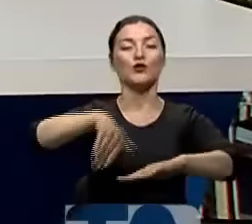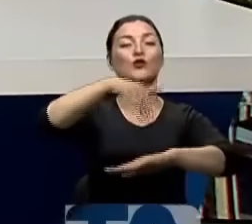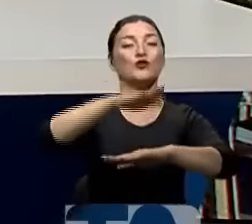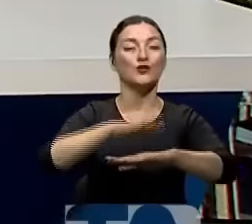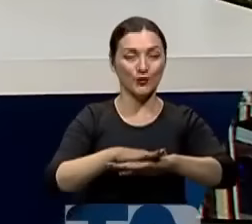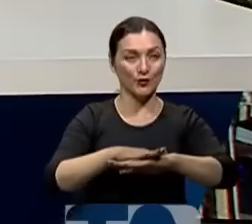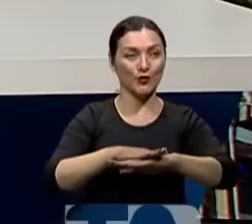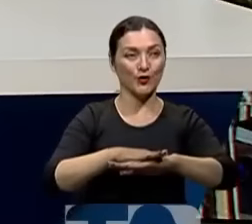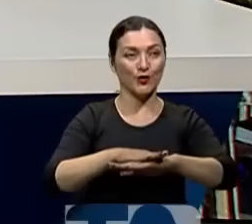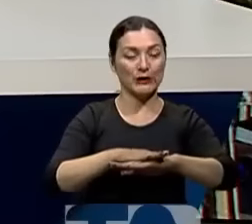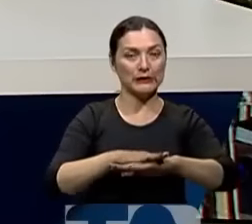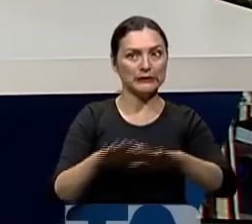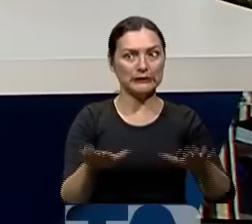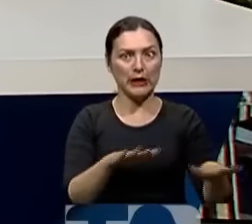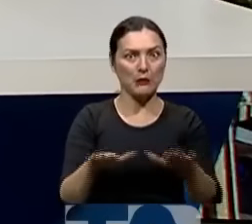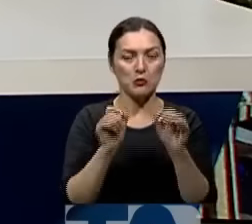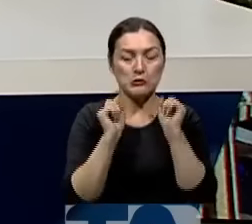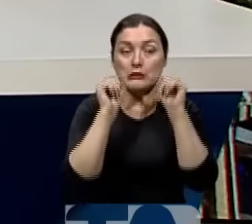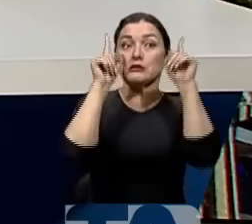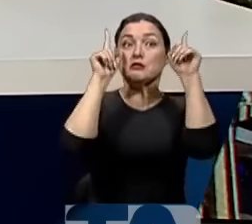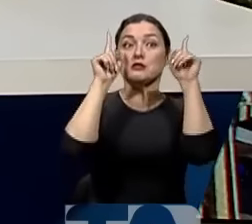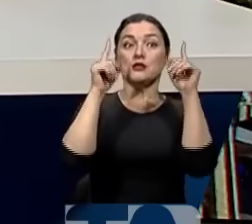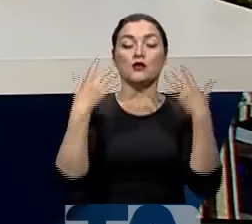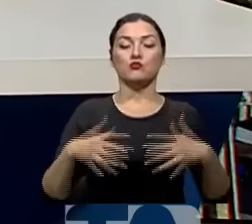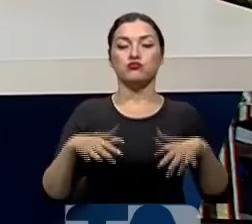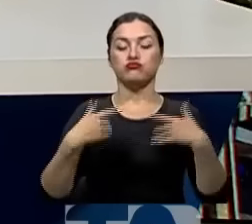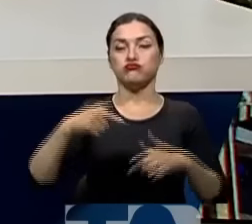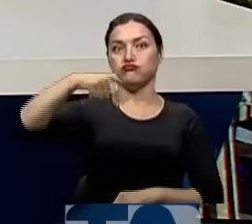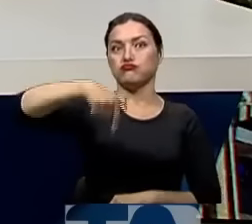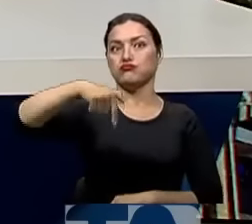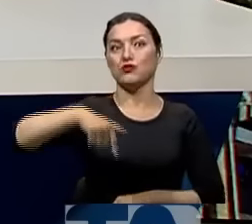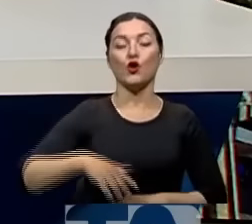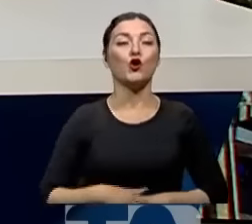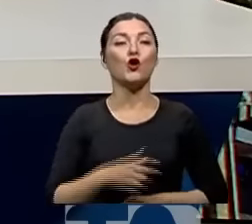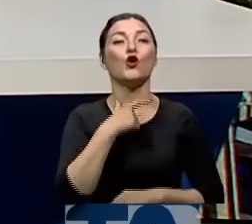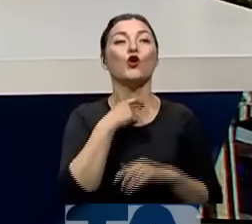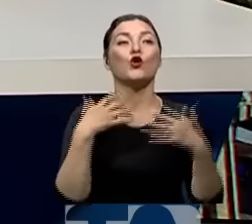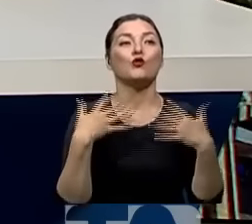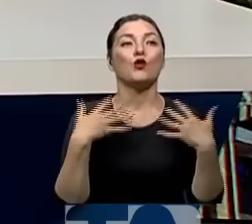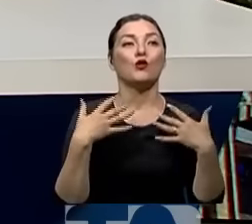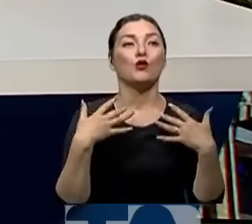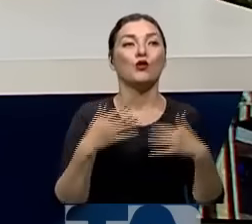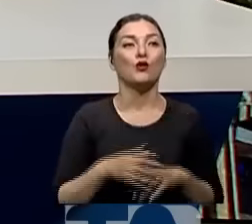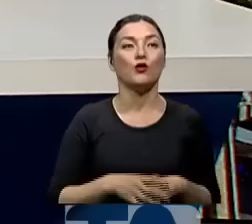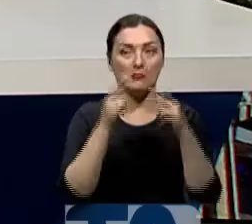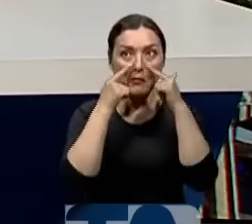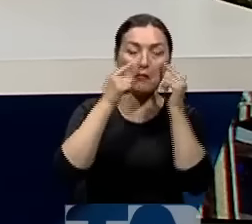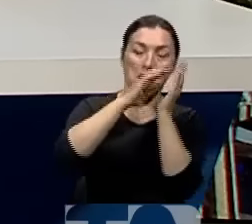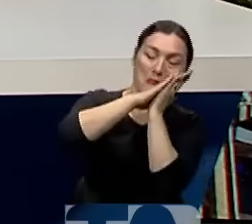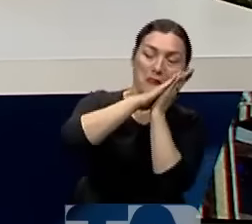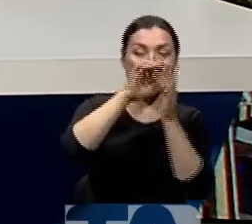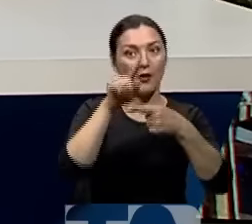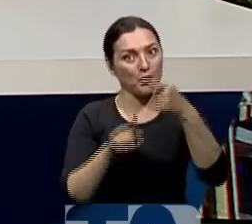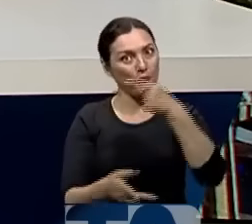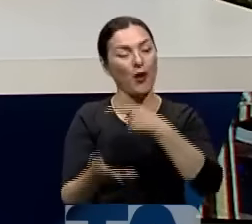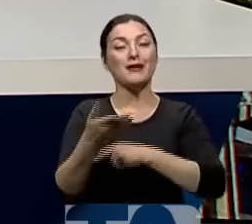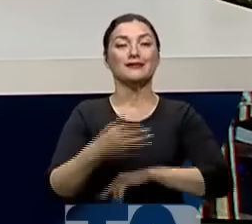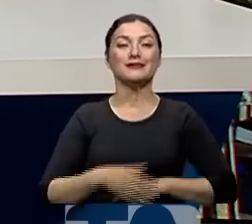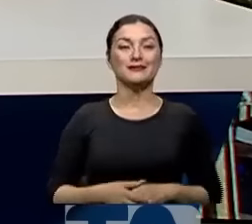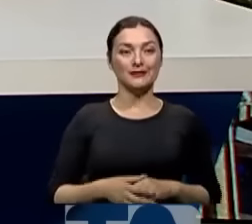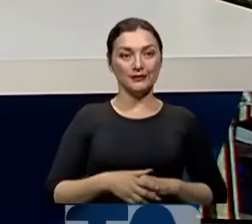de este temblor que nos sorprendió a todos el día de hoy. Nos sorprendió, nos asustó y nos dejó con estas ojeras que vemos hoy, porque